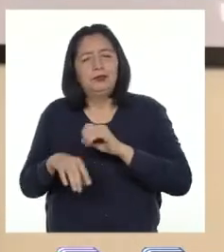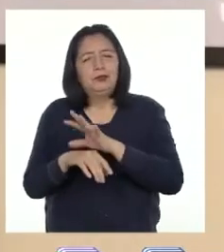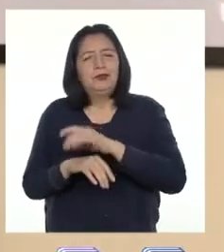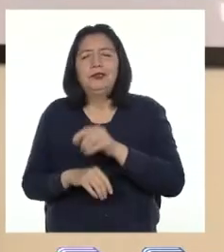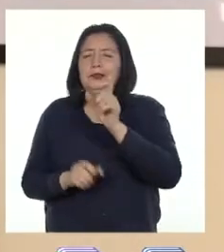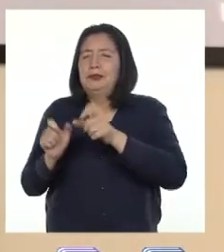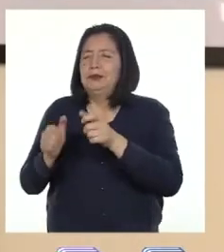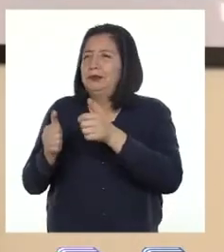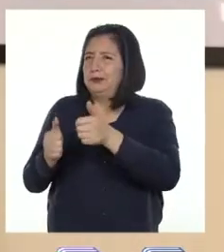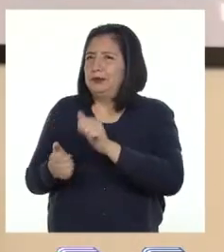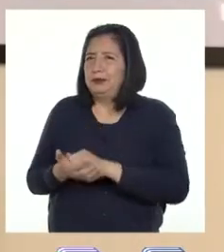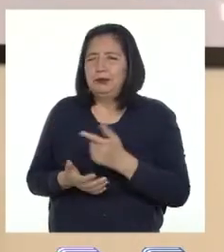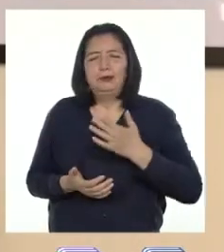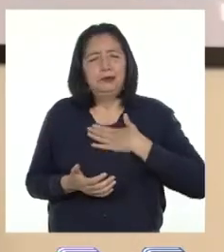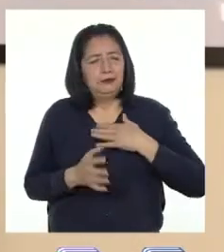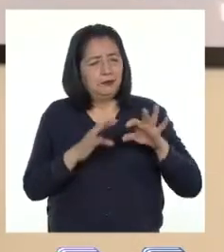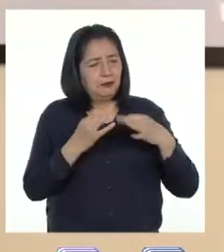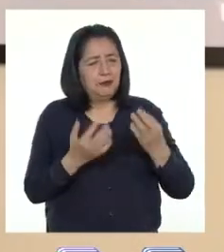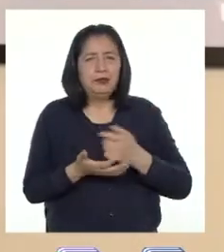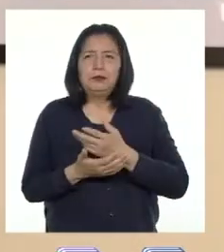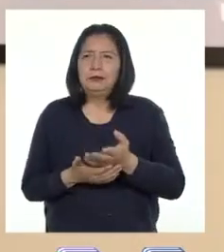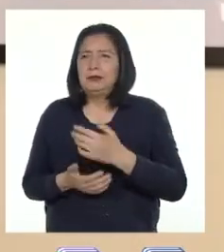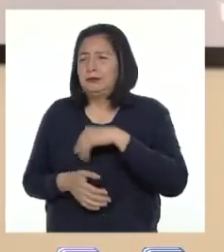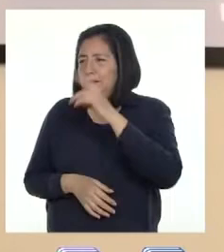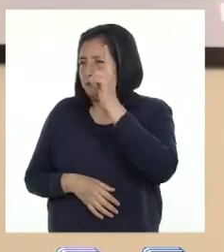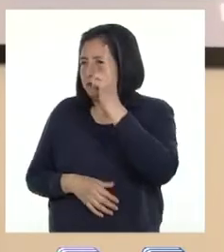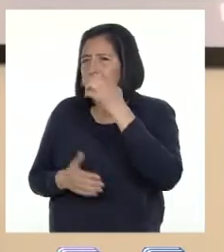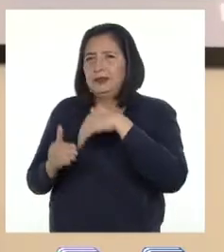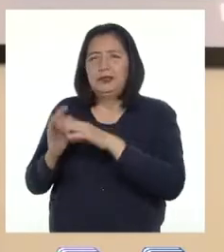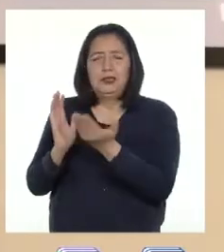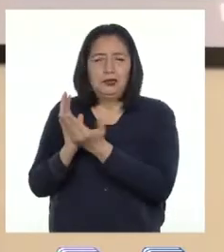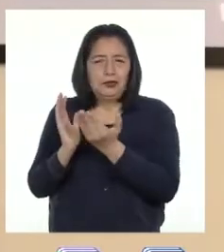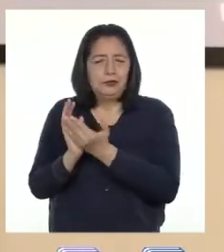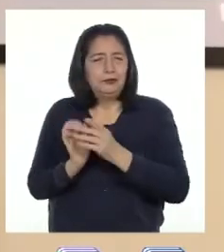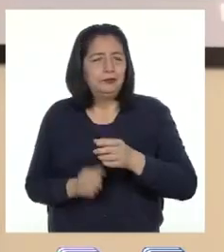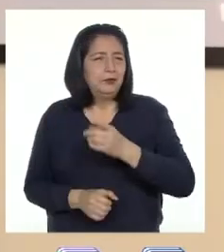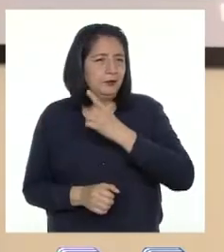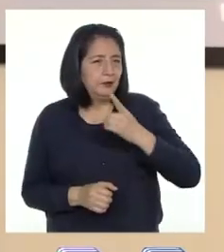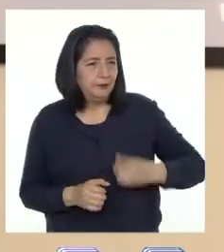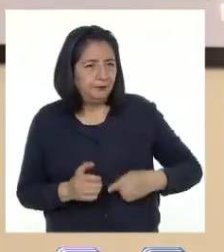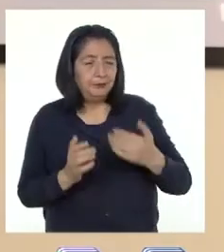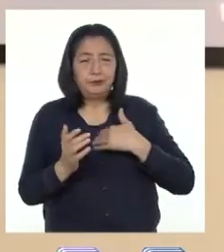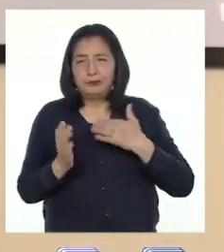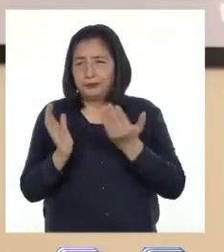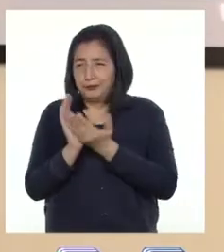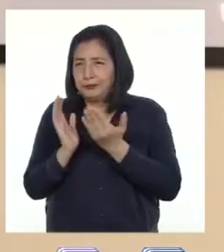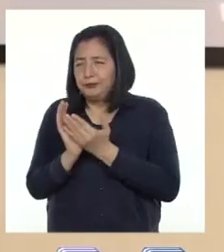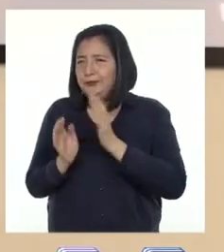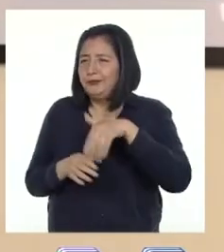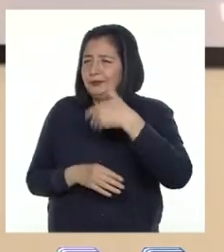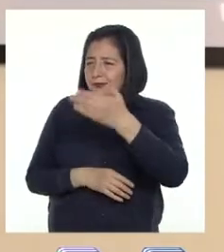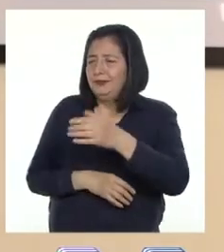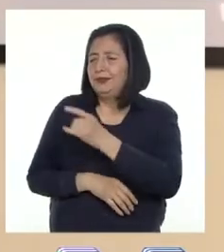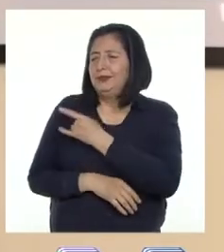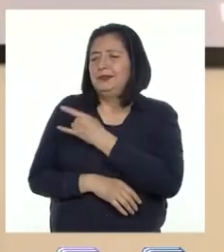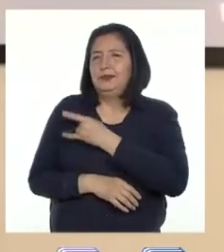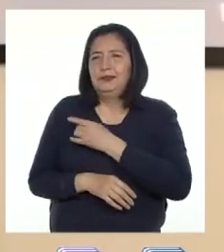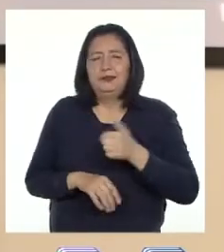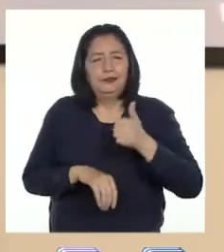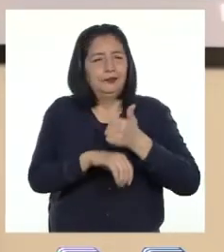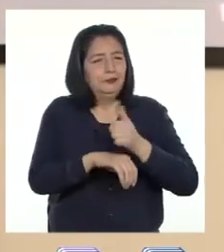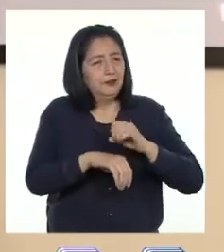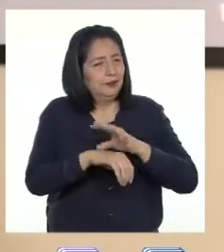personas indicadas, tanto de mi familia como de mis profesoras en el colegio, la directora de mi colegio, y luego ya en la universidad, mi asesora